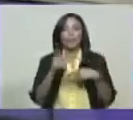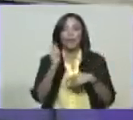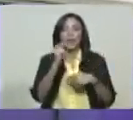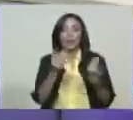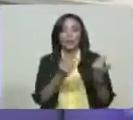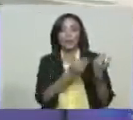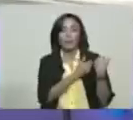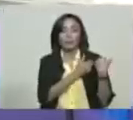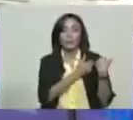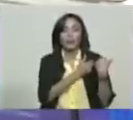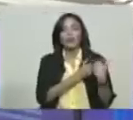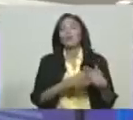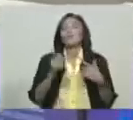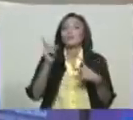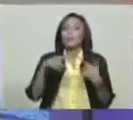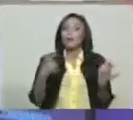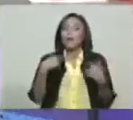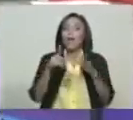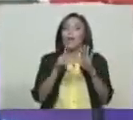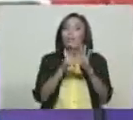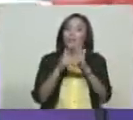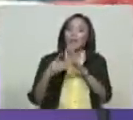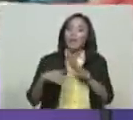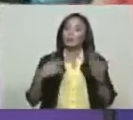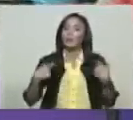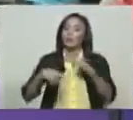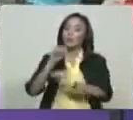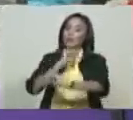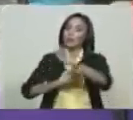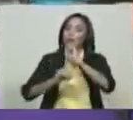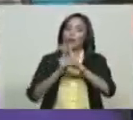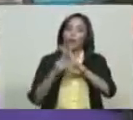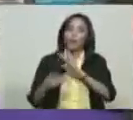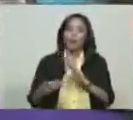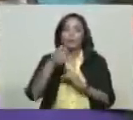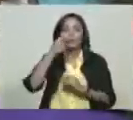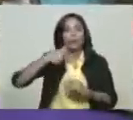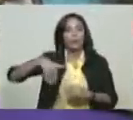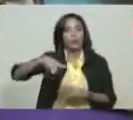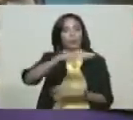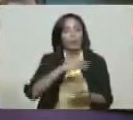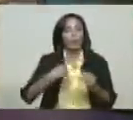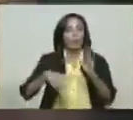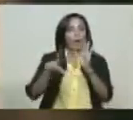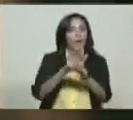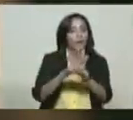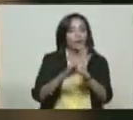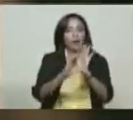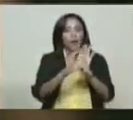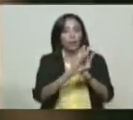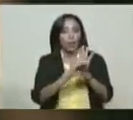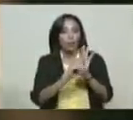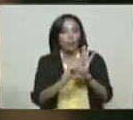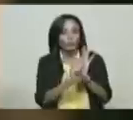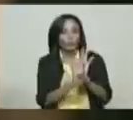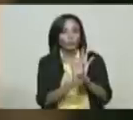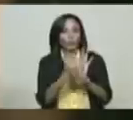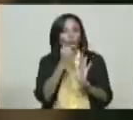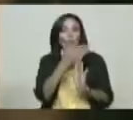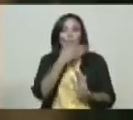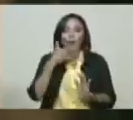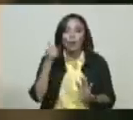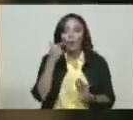en el camino de blindar los derechos fundamentales del pueblo a través de leyes constitucionales que mejoren